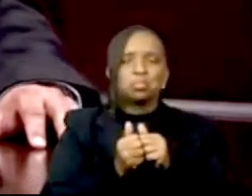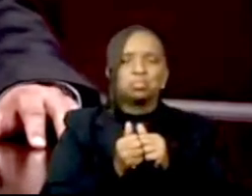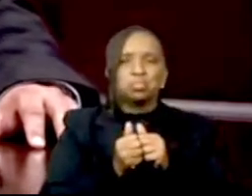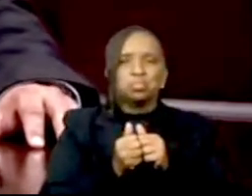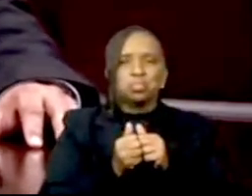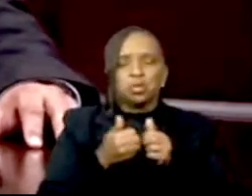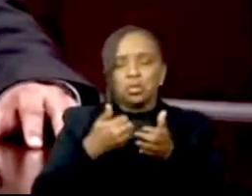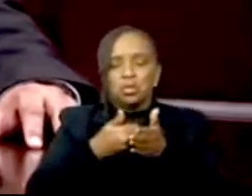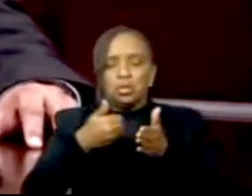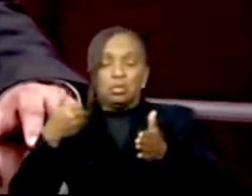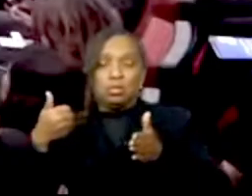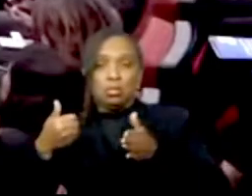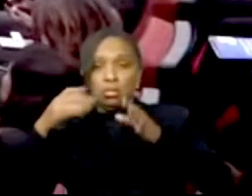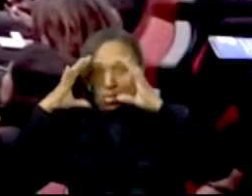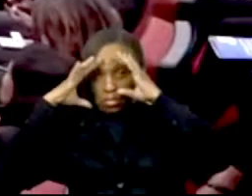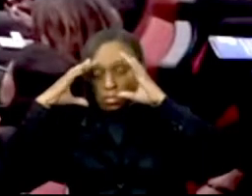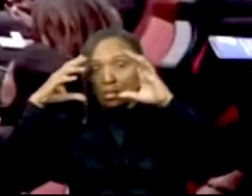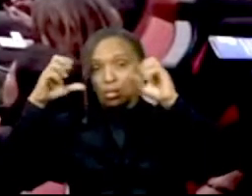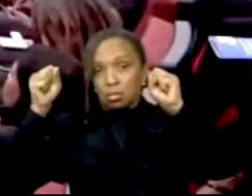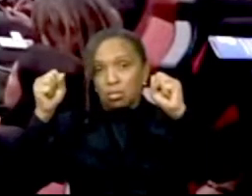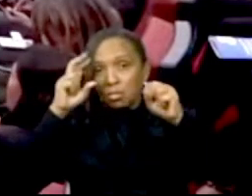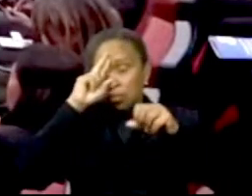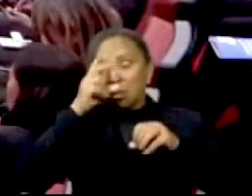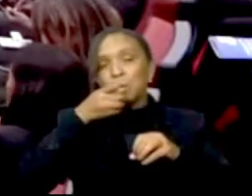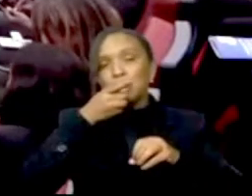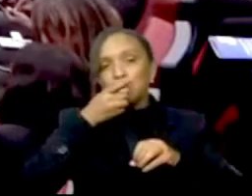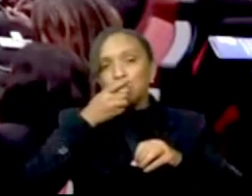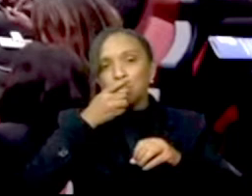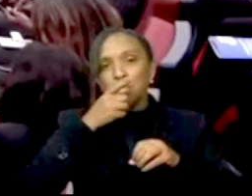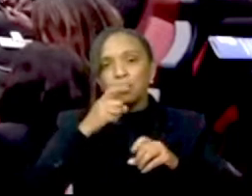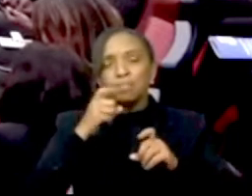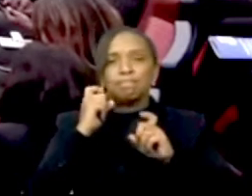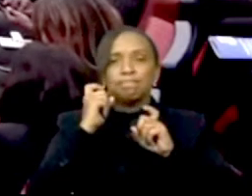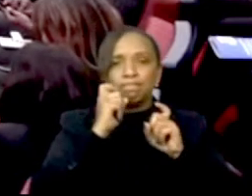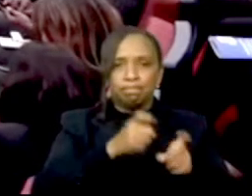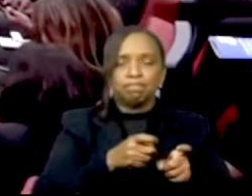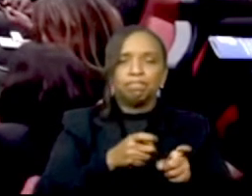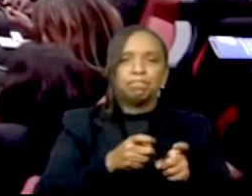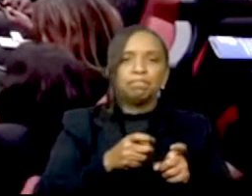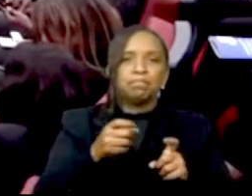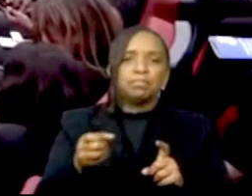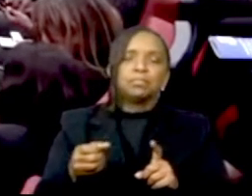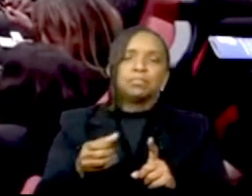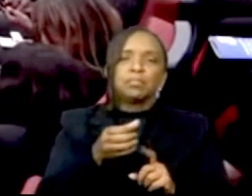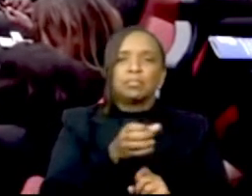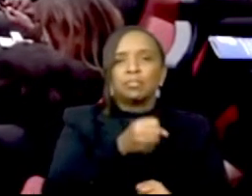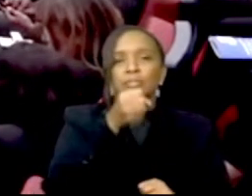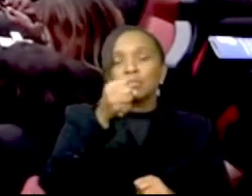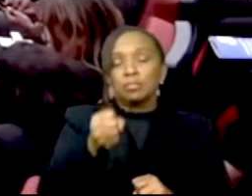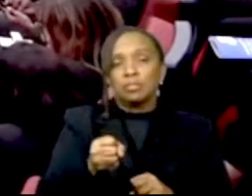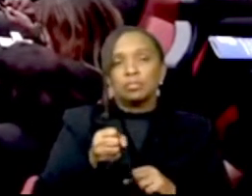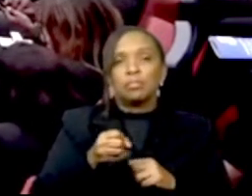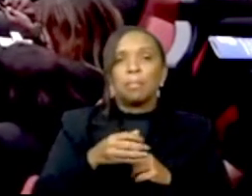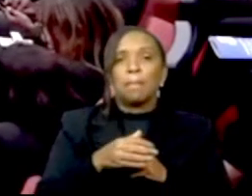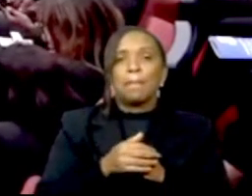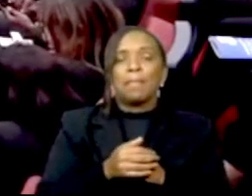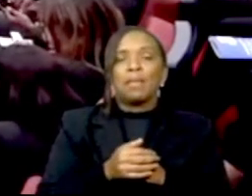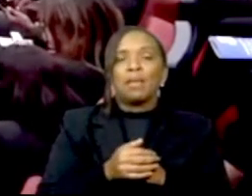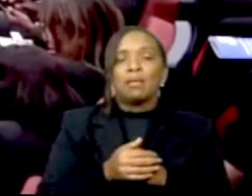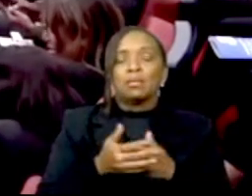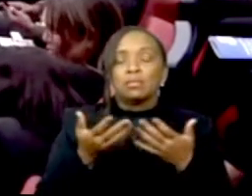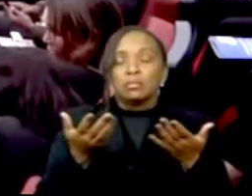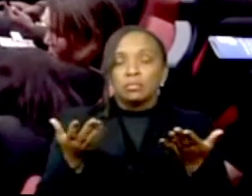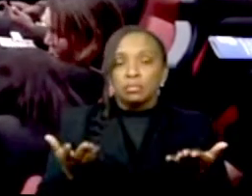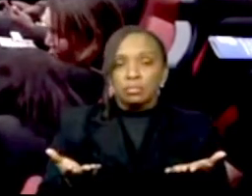que continúe la buena administración pública como lo ha hecho ya nuestro Tribunal Constitucional y como lo tenemos en la ley orgánica,